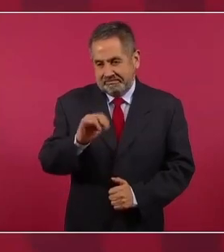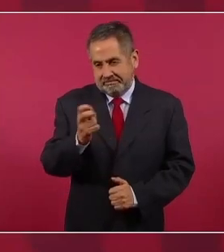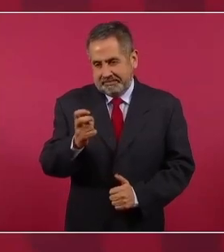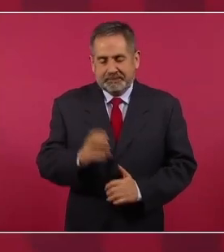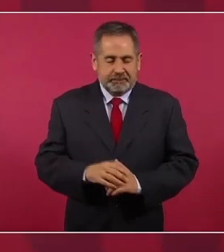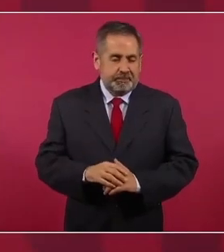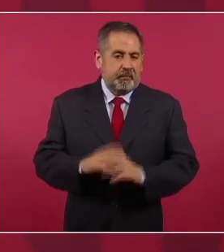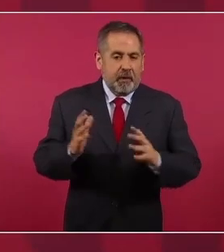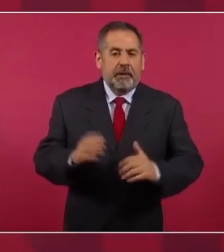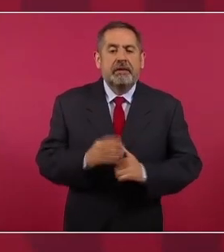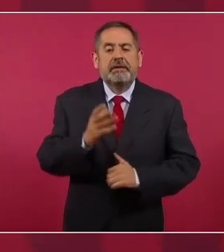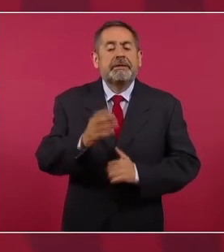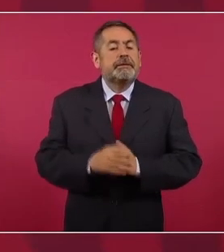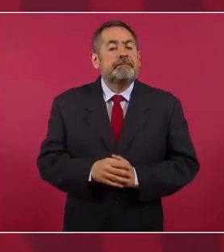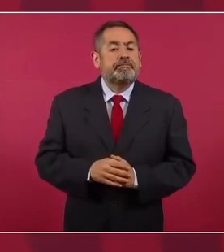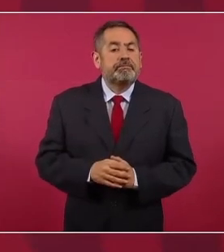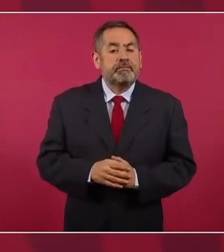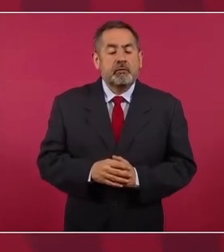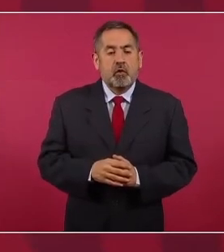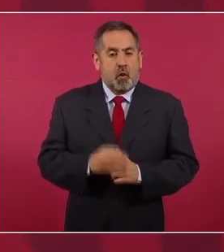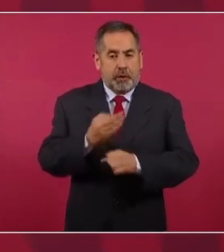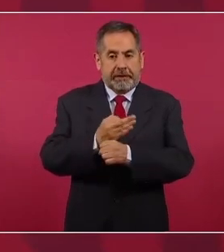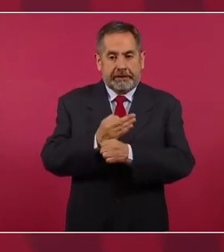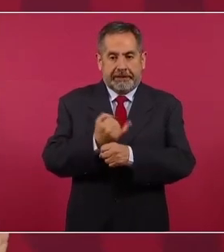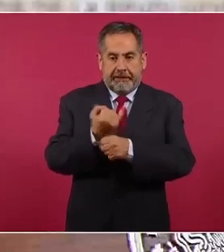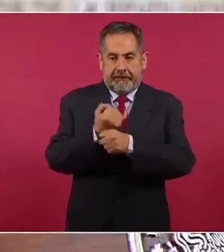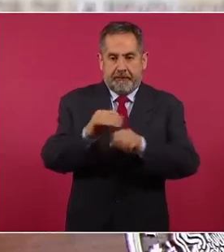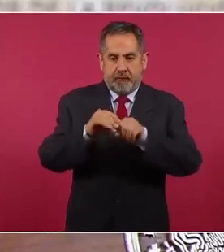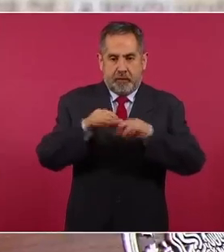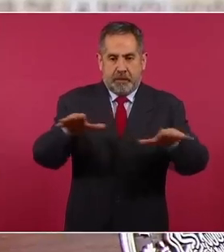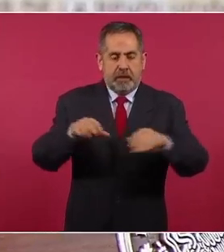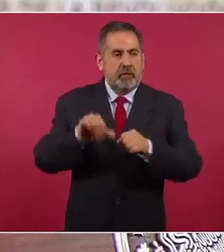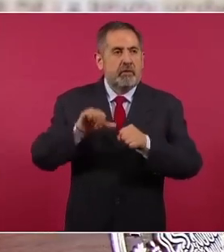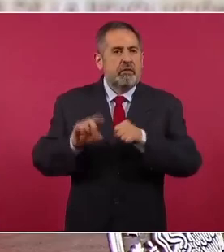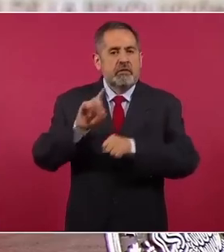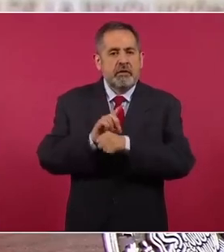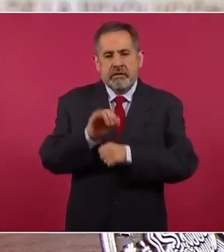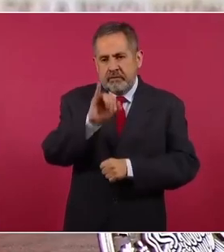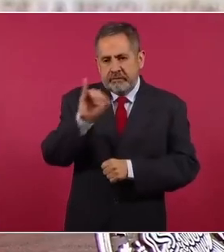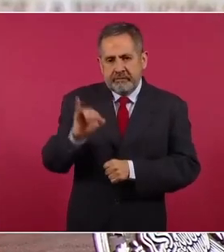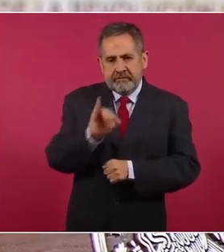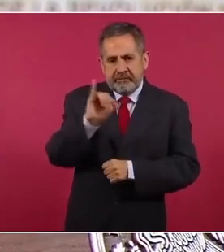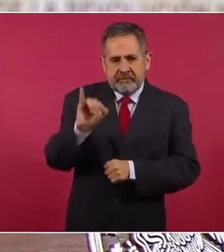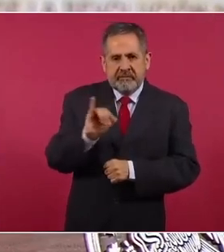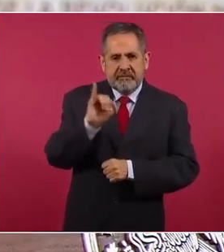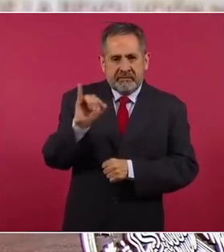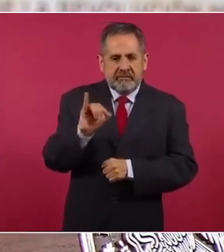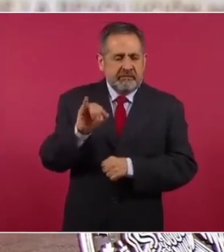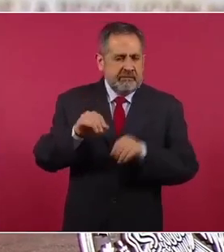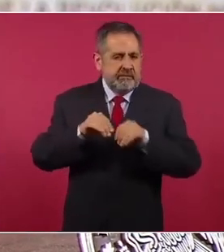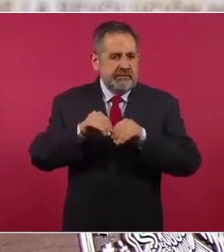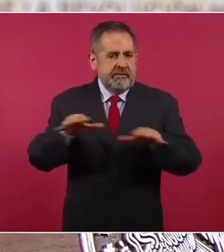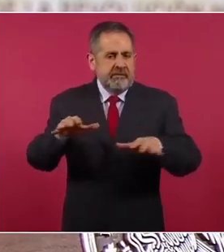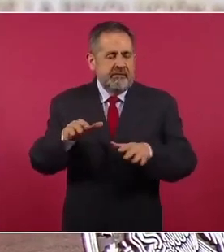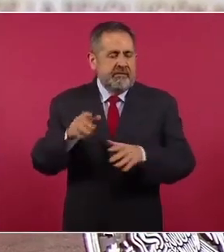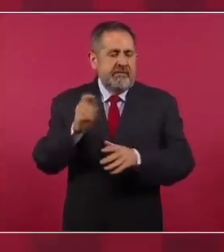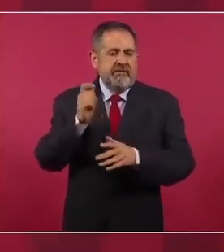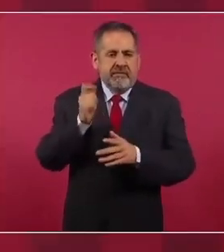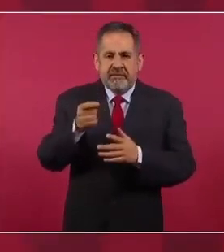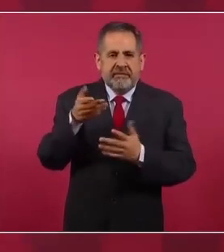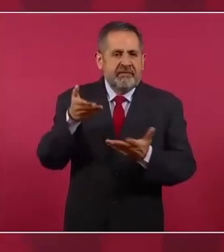Bueno, vamos a informar hoy jueves sobre